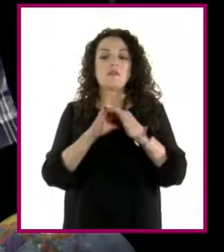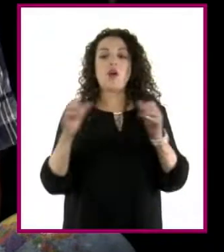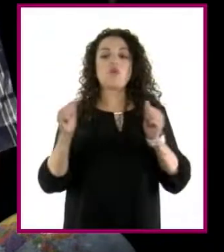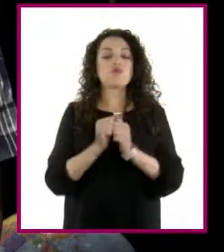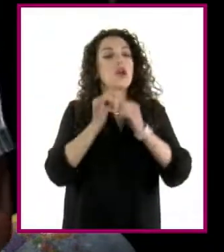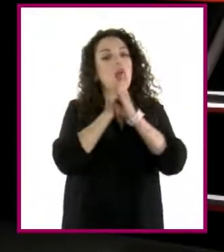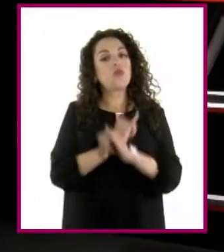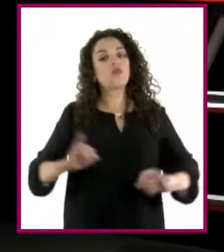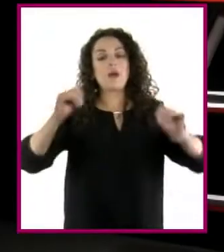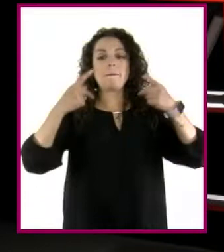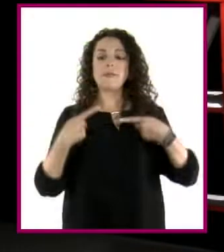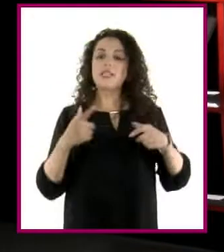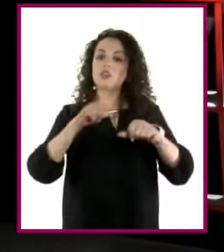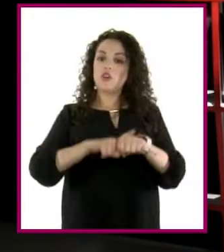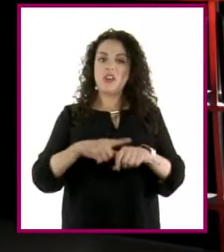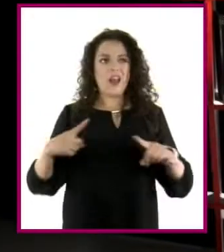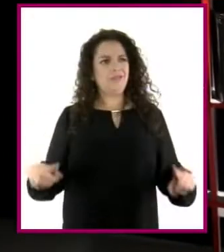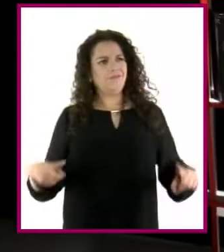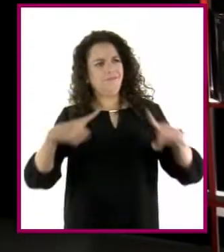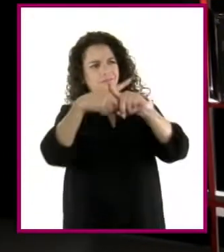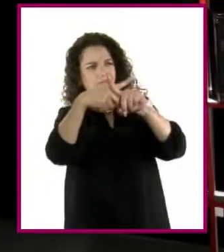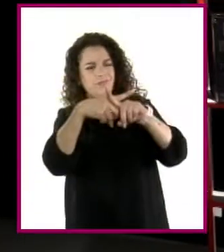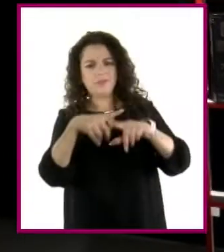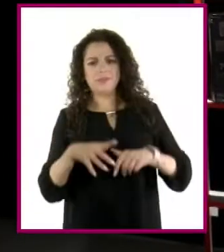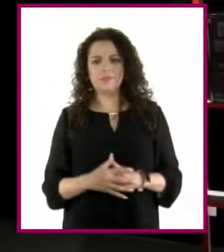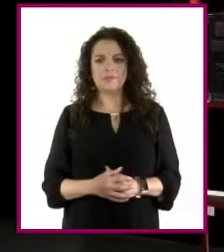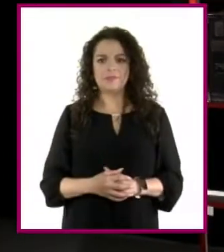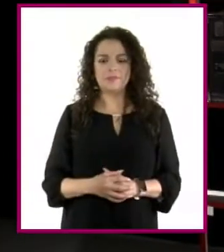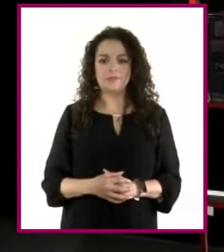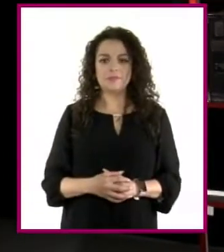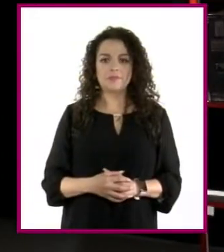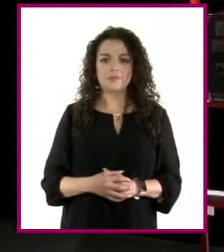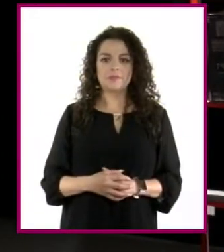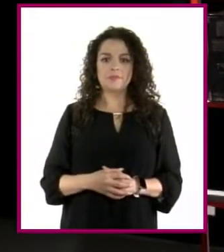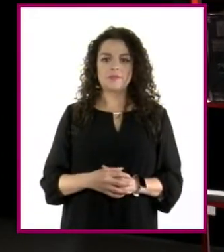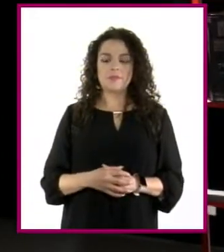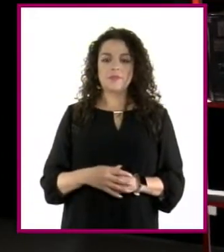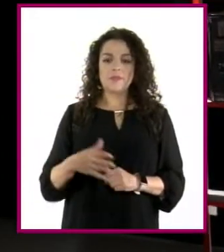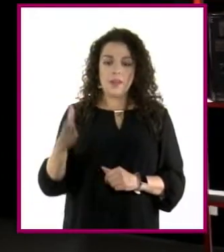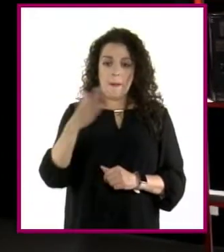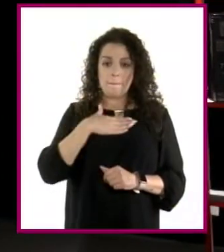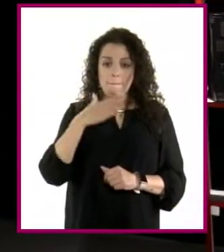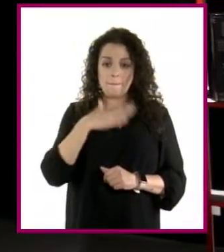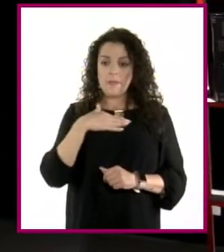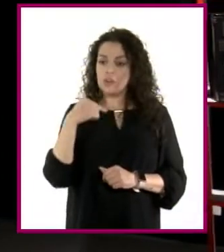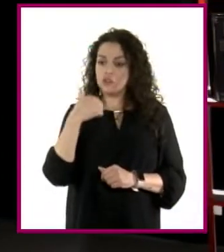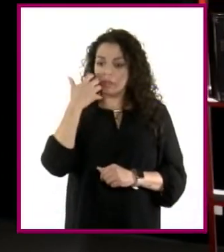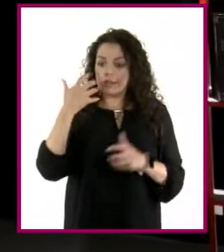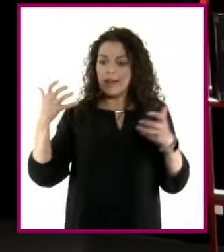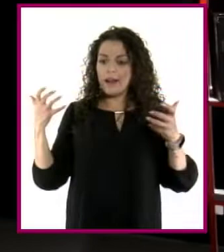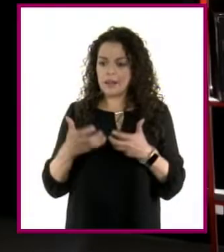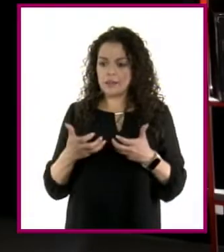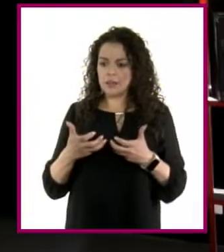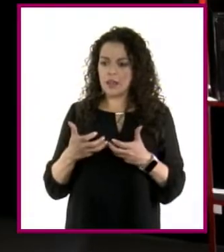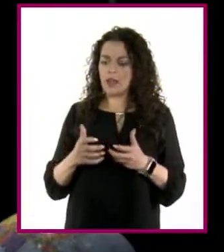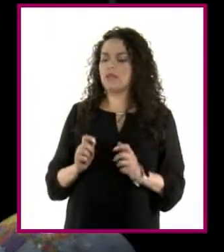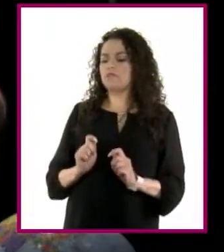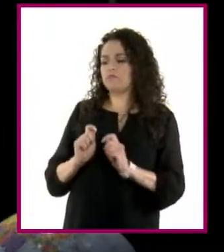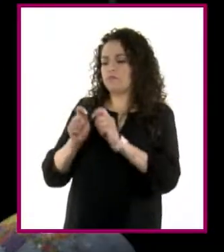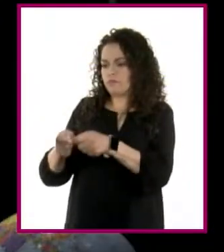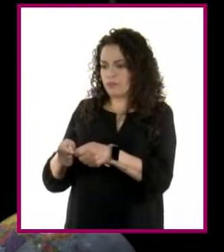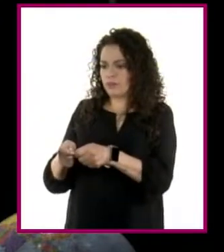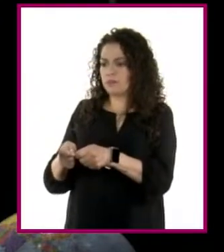autonomía personal. Si cedemos nuestra voluntad a una colectividad y aceptamos las resoluciones de esta,